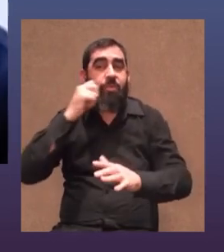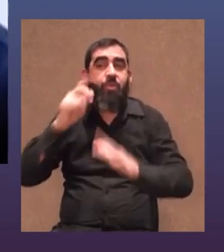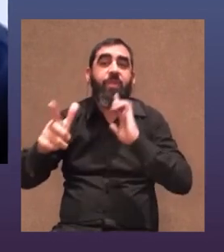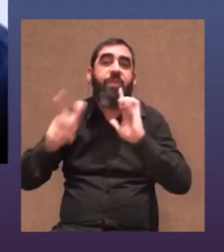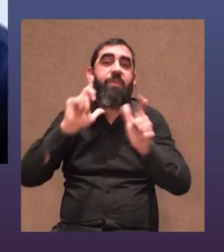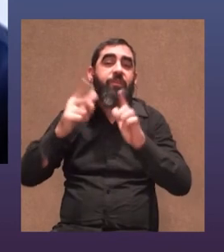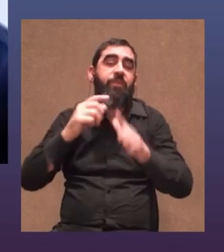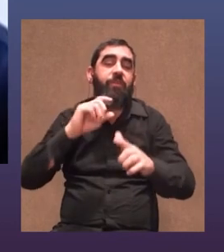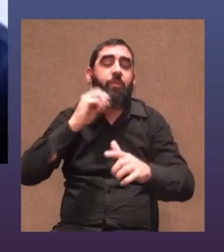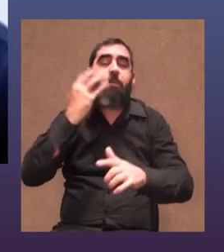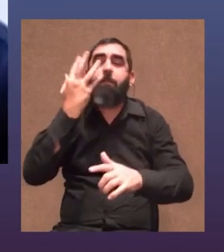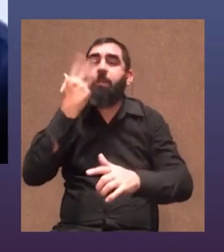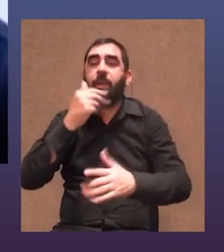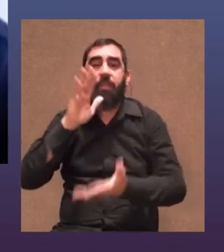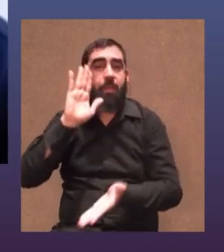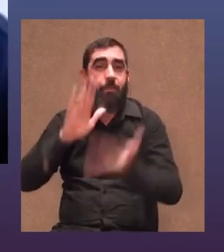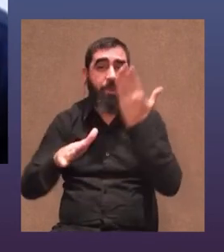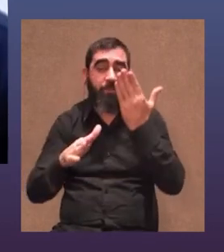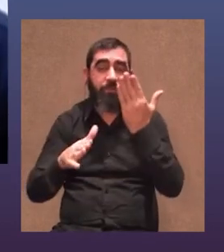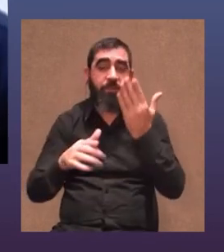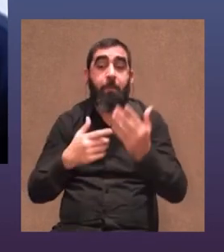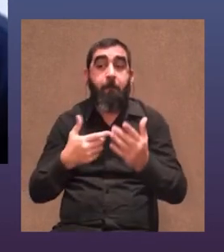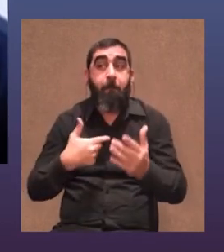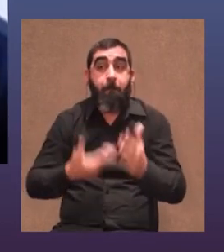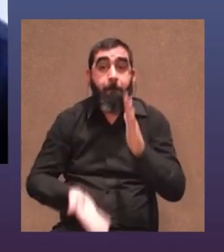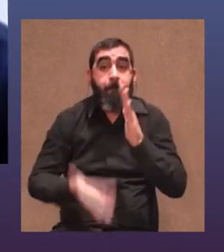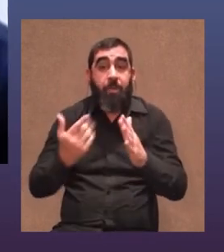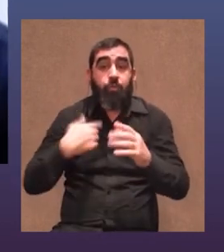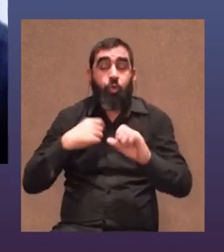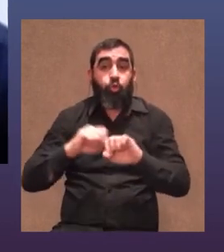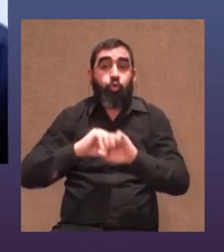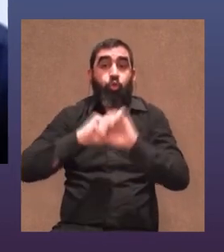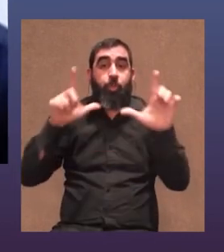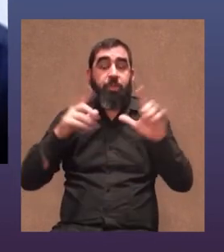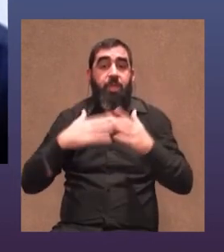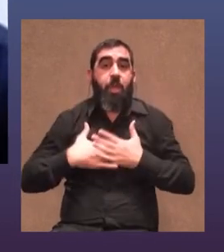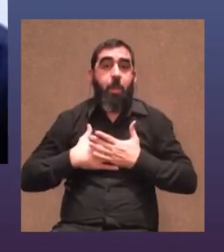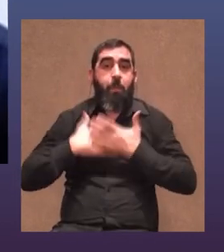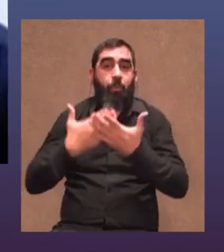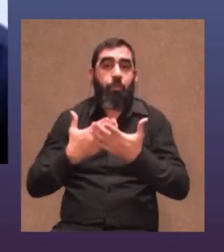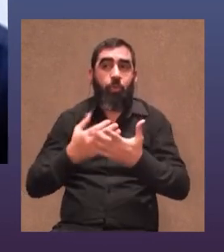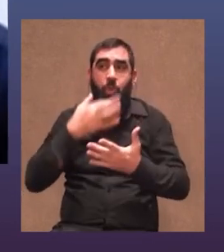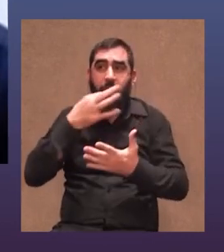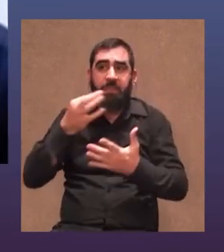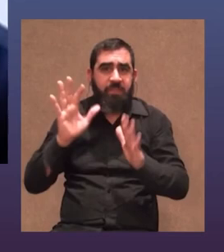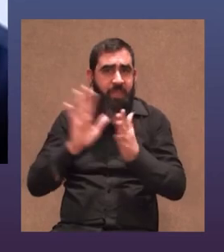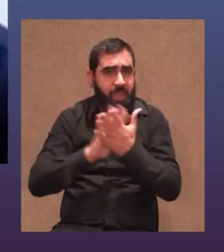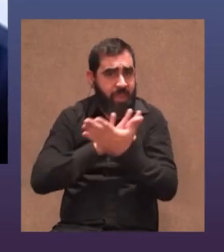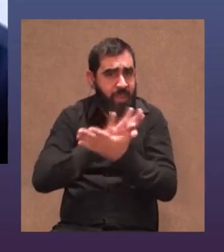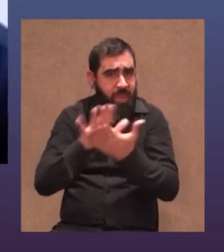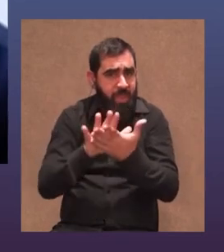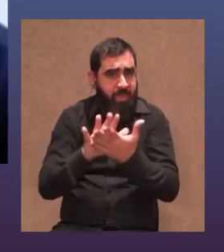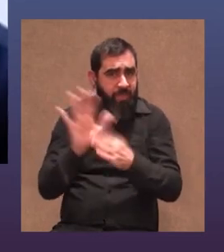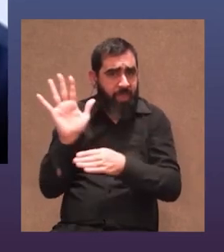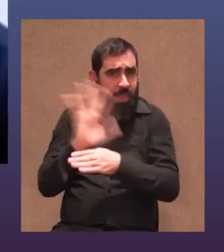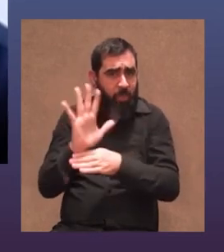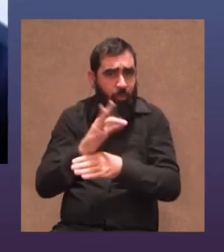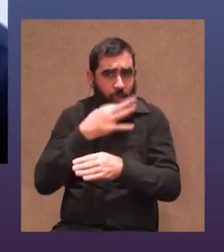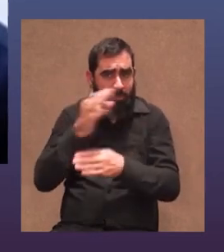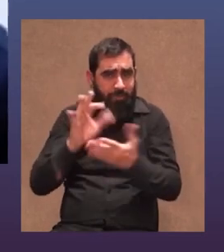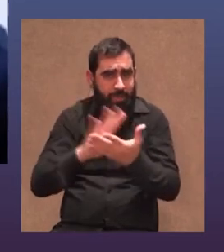y fascinante, y sobre todo cuando te sorprende la emoción. No dijiste nada de la actuación. Es un